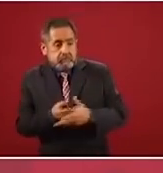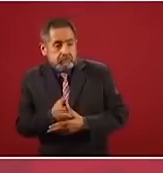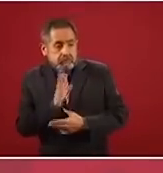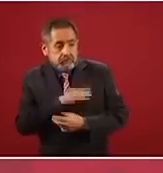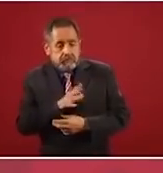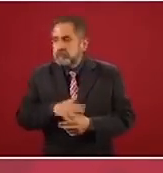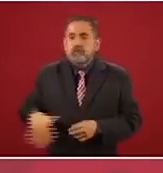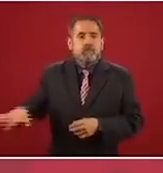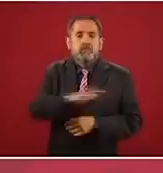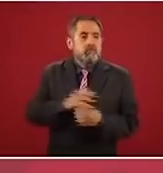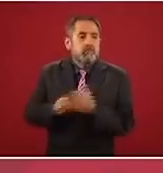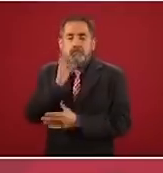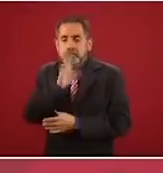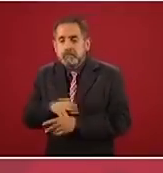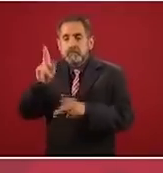terminamos la obra.